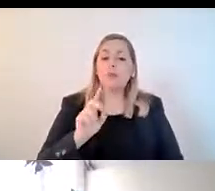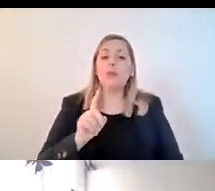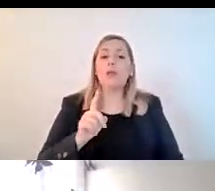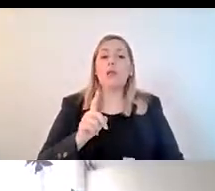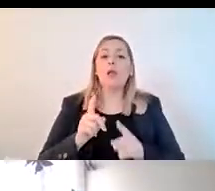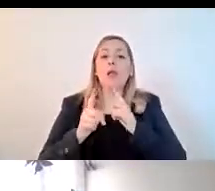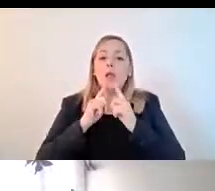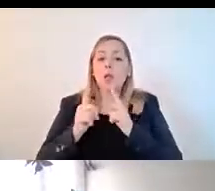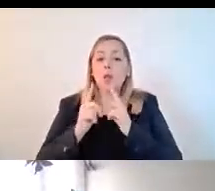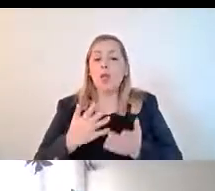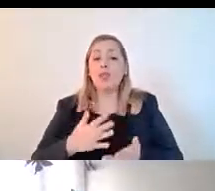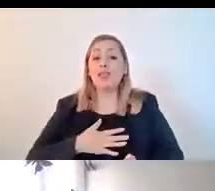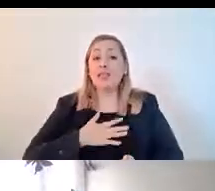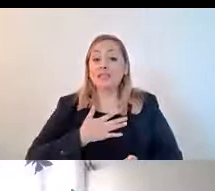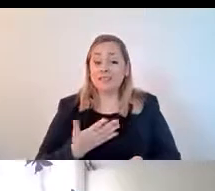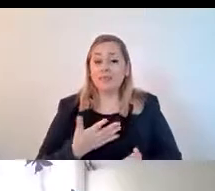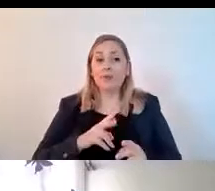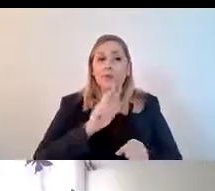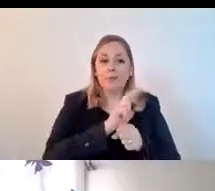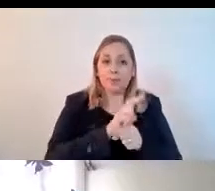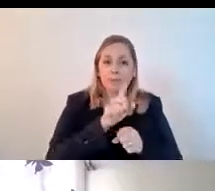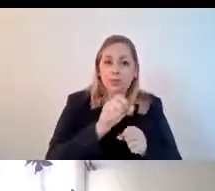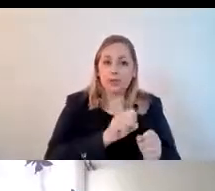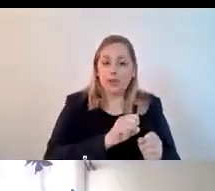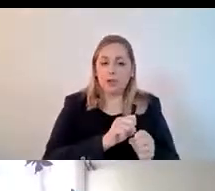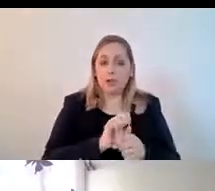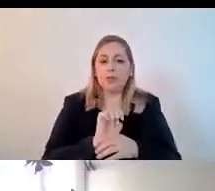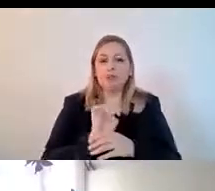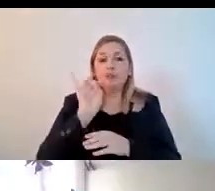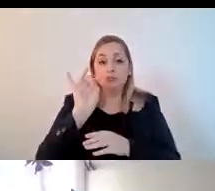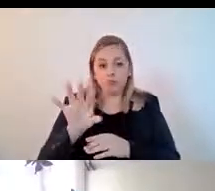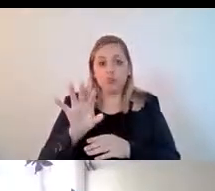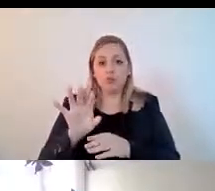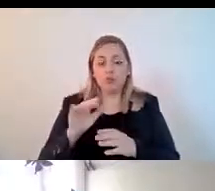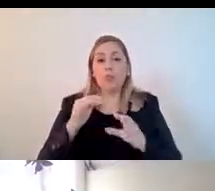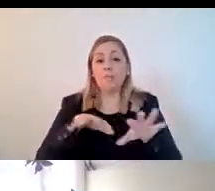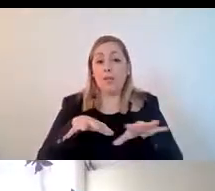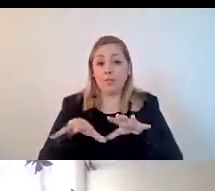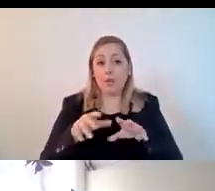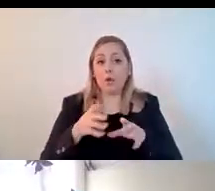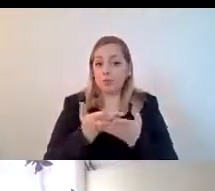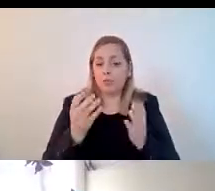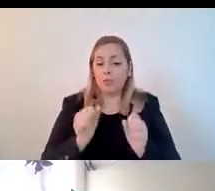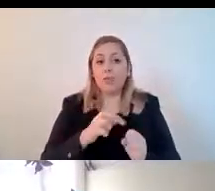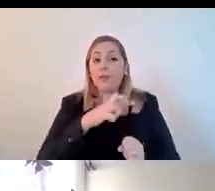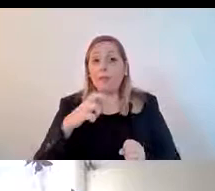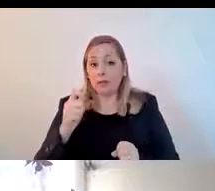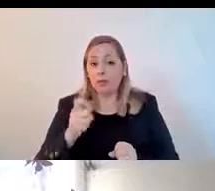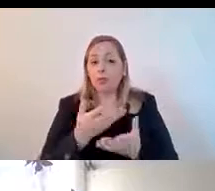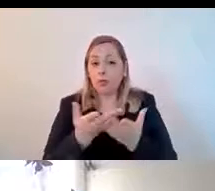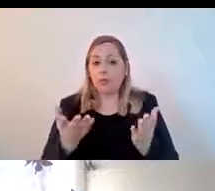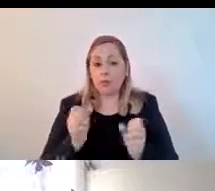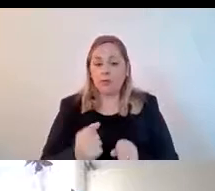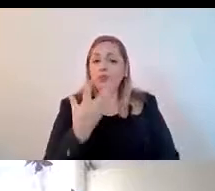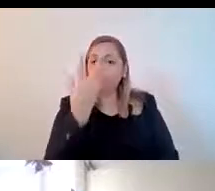La profesora muy amablemente ha compartido su material, así que lo pueden descargar. Y mientras ustedes colocan